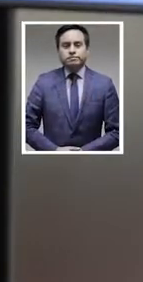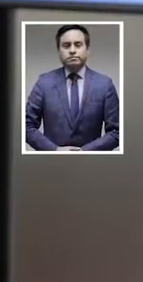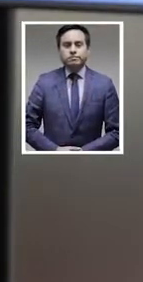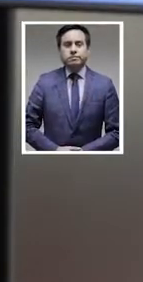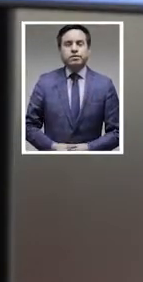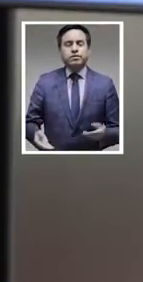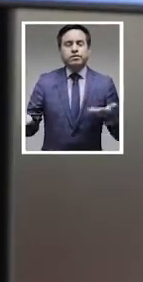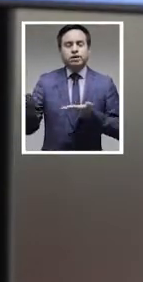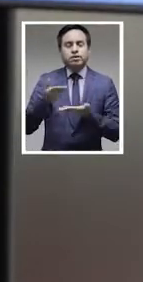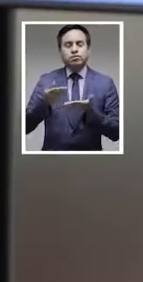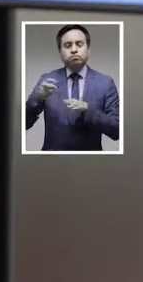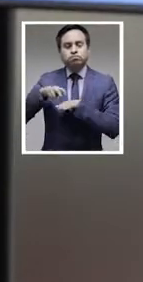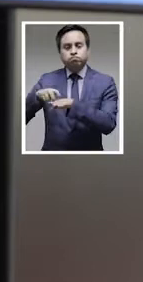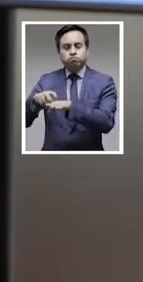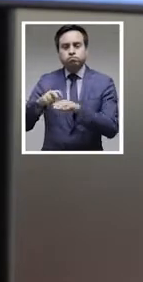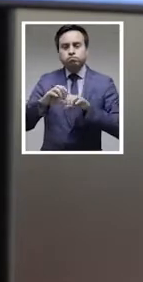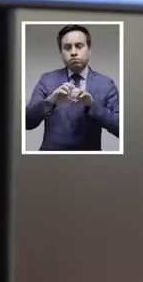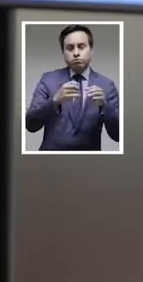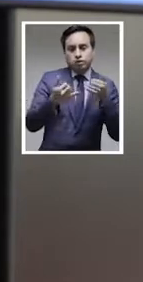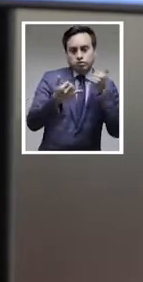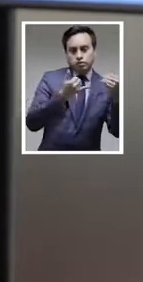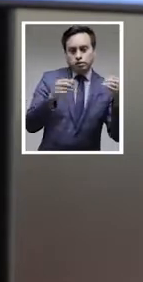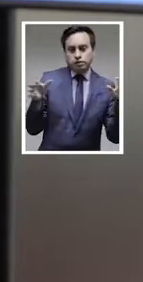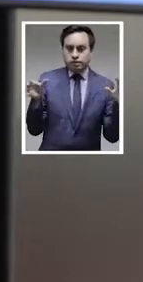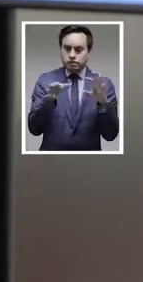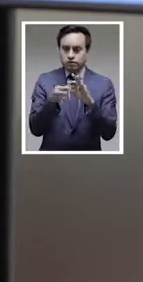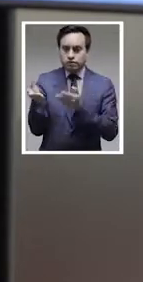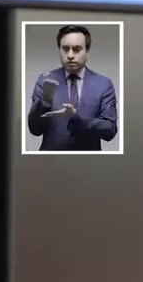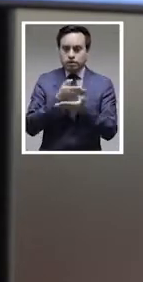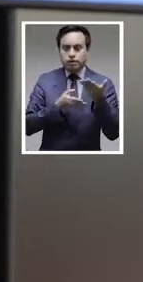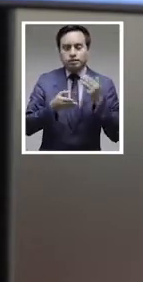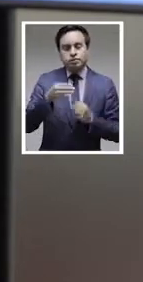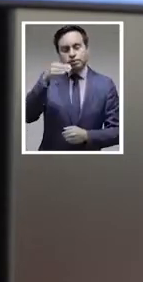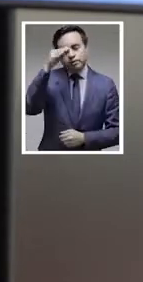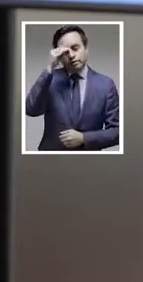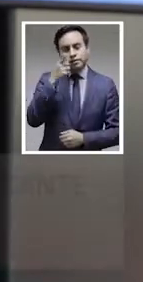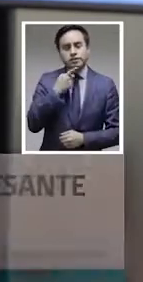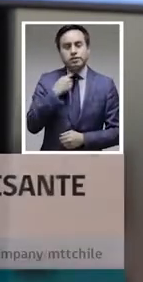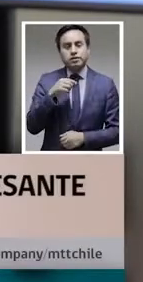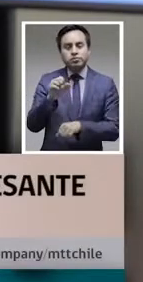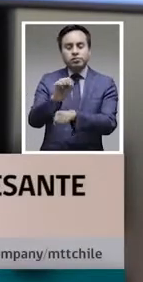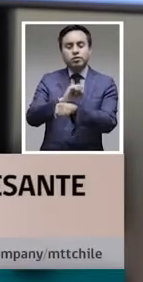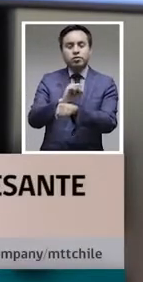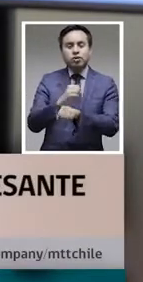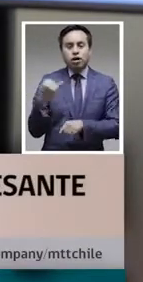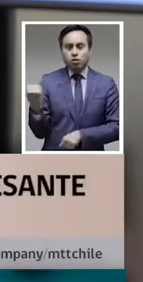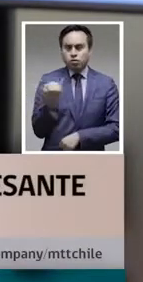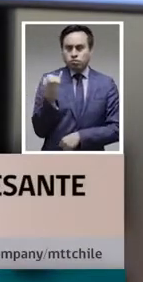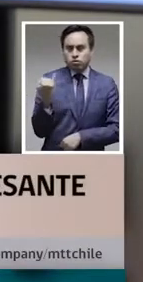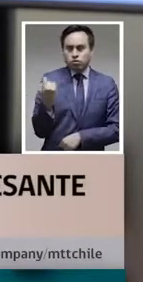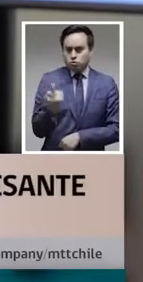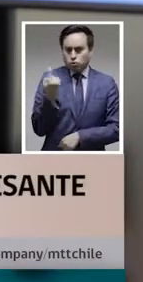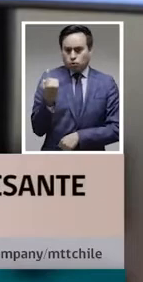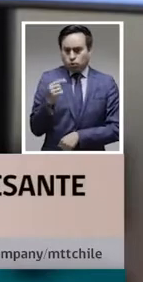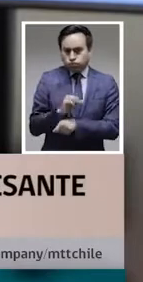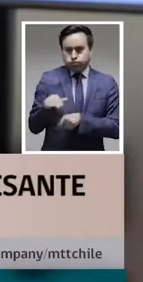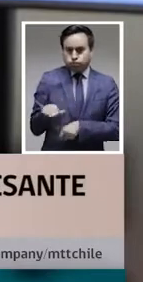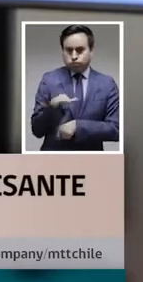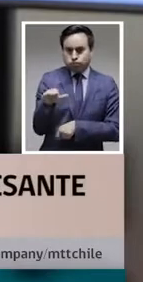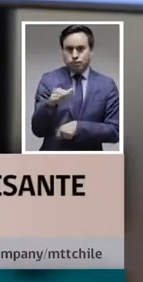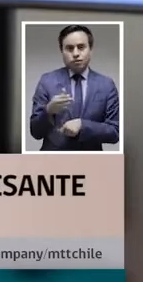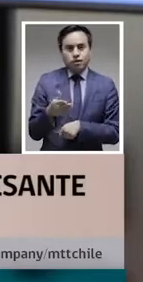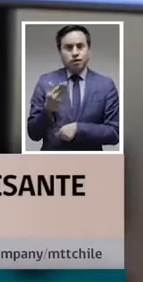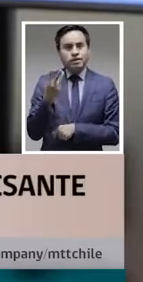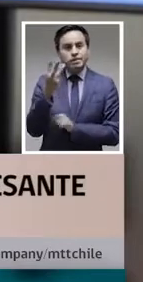Combinando transporte y telecomunicaciones, tuvimos una experiencia interesante de un vehículo autónomo. Estuvo